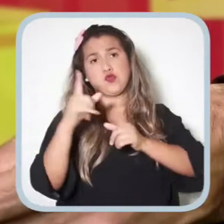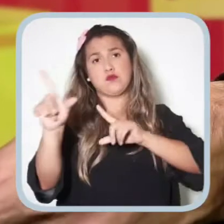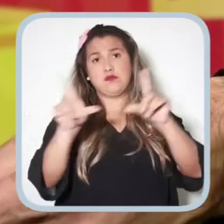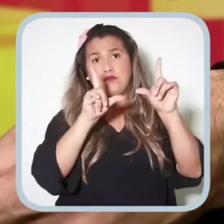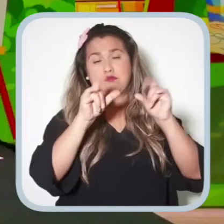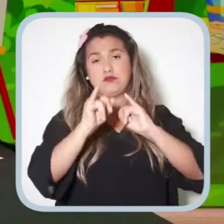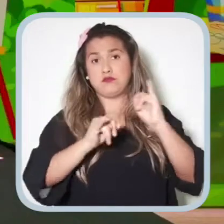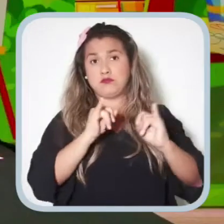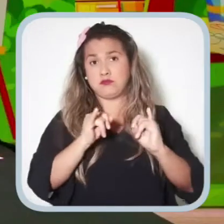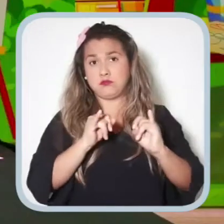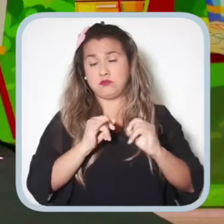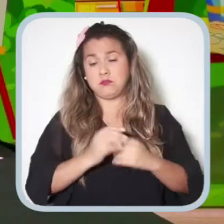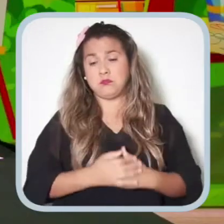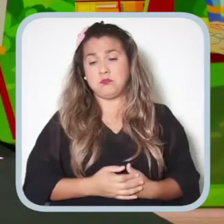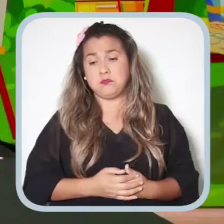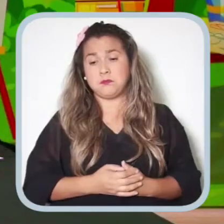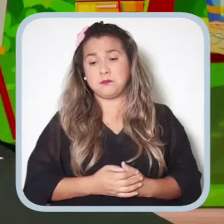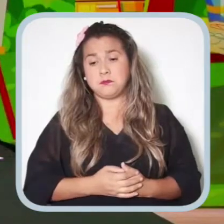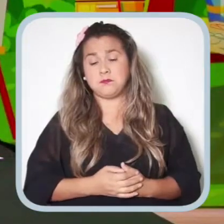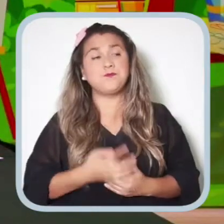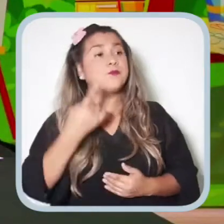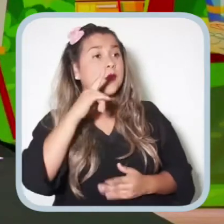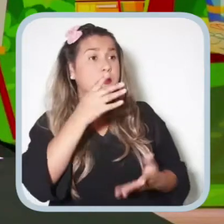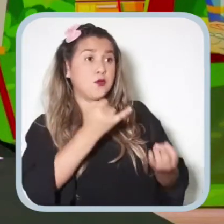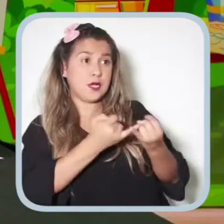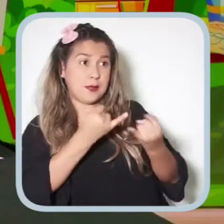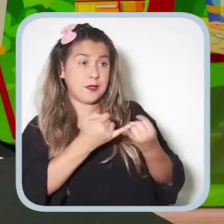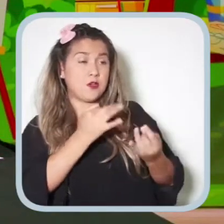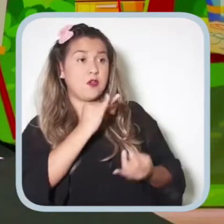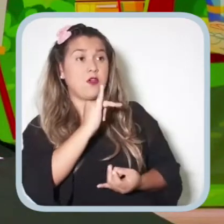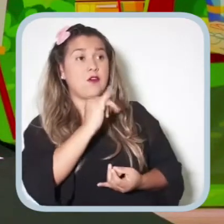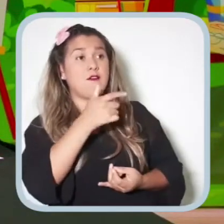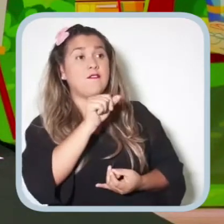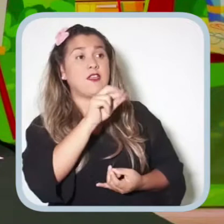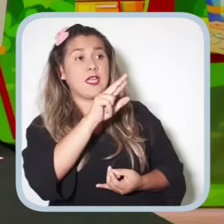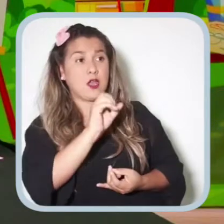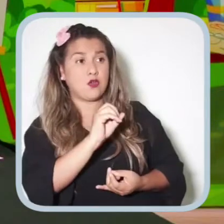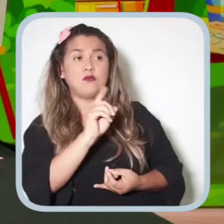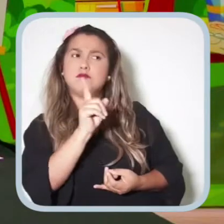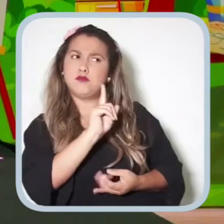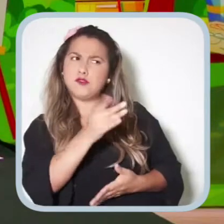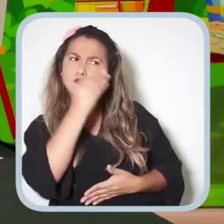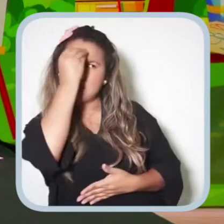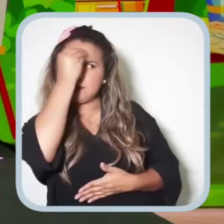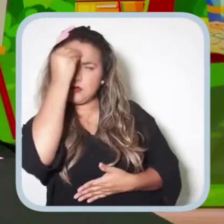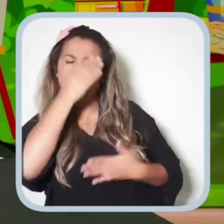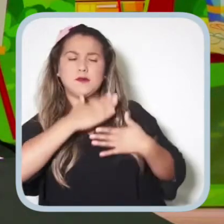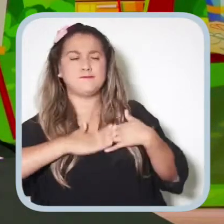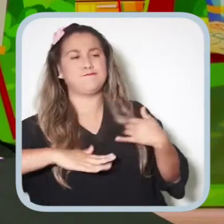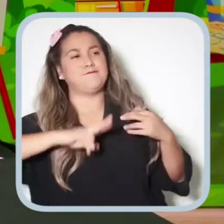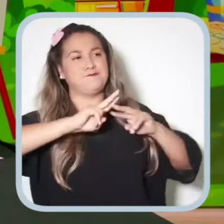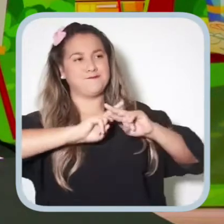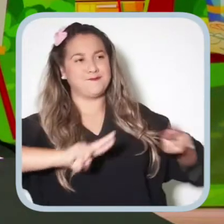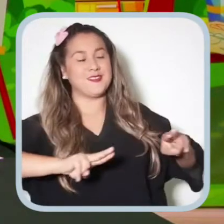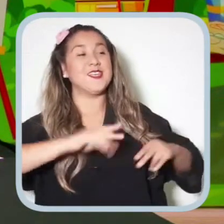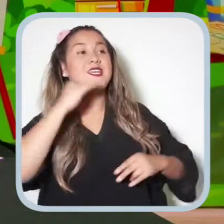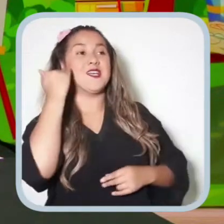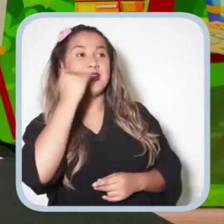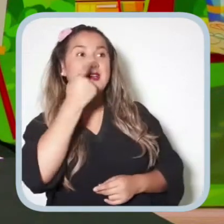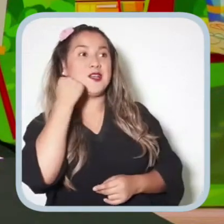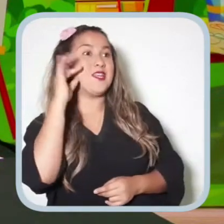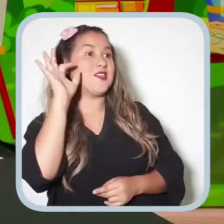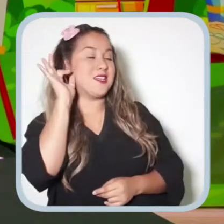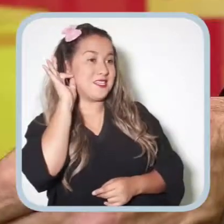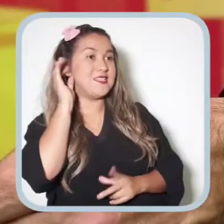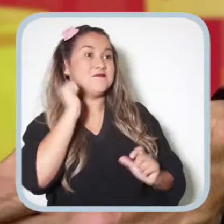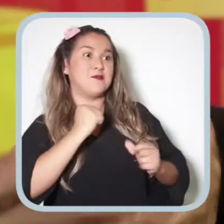¡Ay! Pero, querido amigo don Fígaro, no se preocupe, porque nosotros con los niños y niñas el día de hoy lo